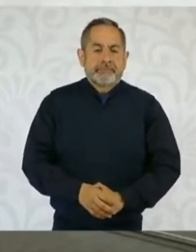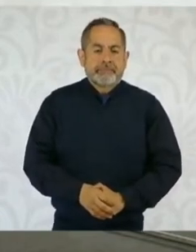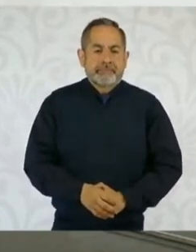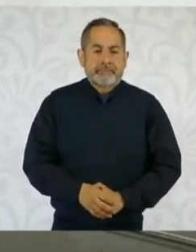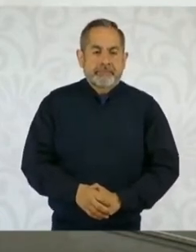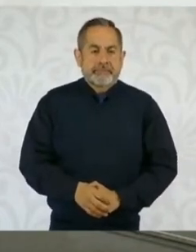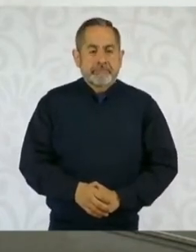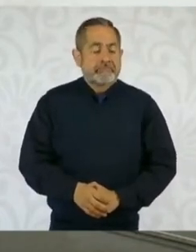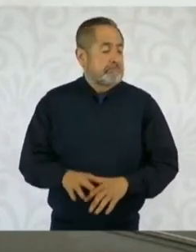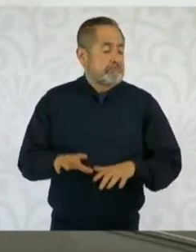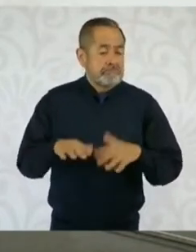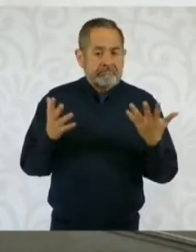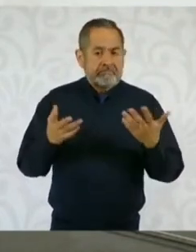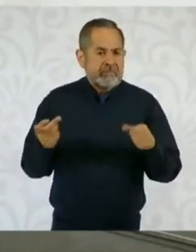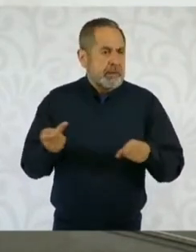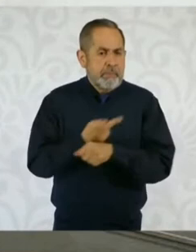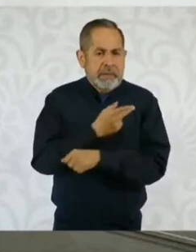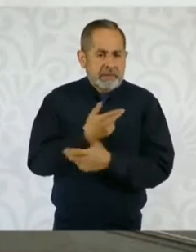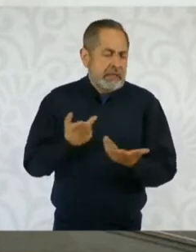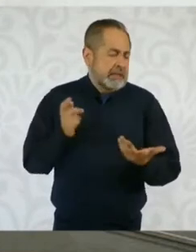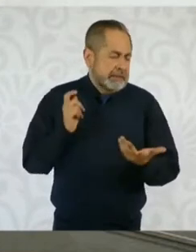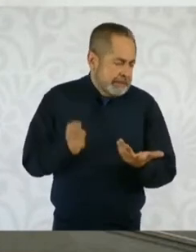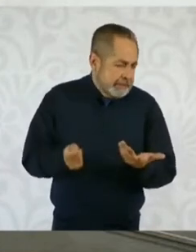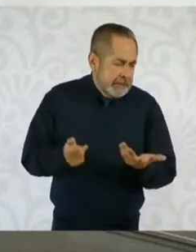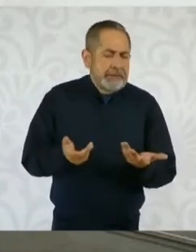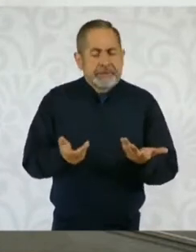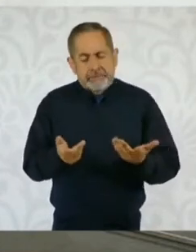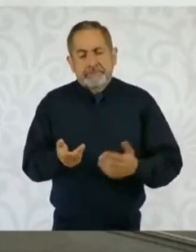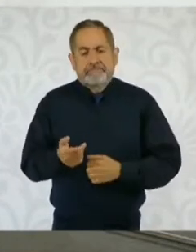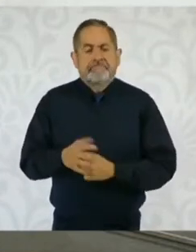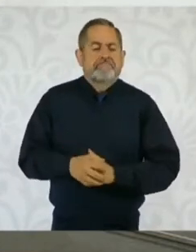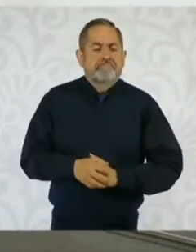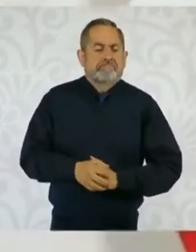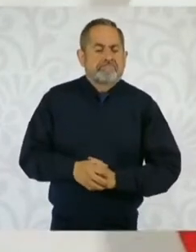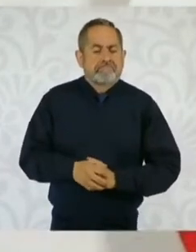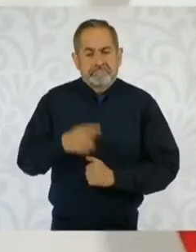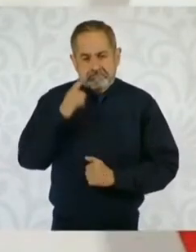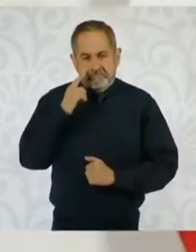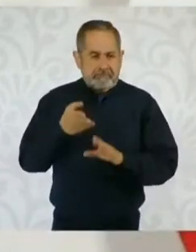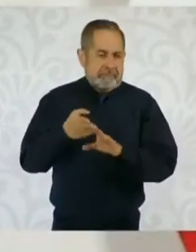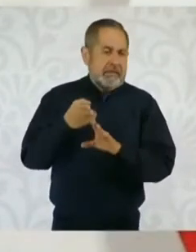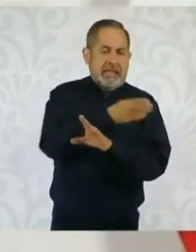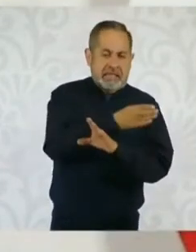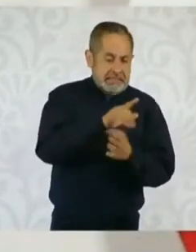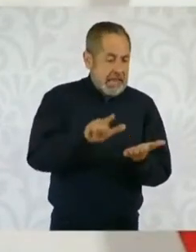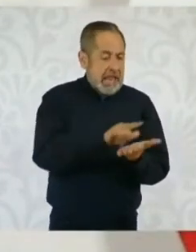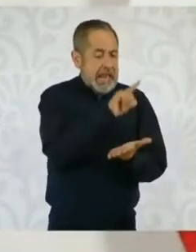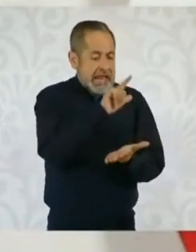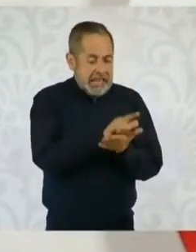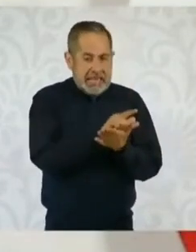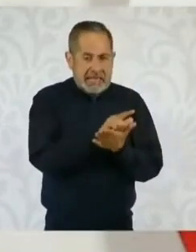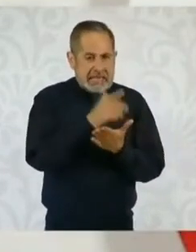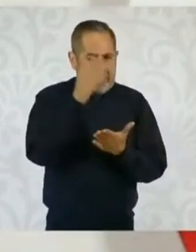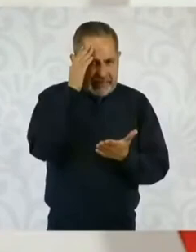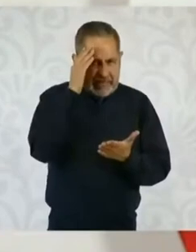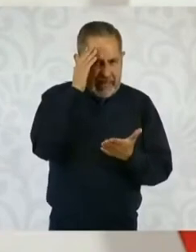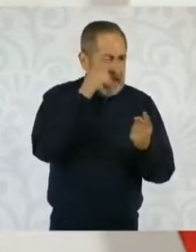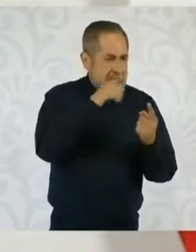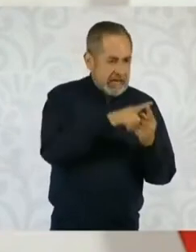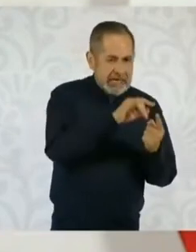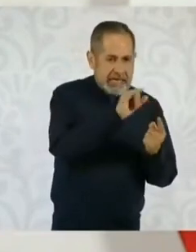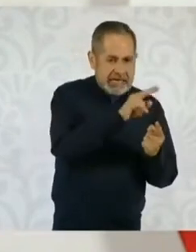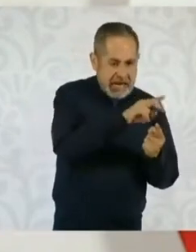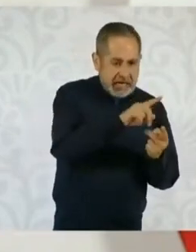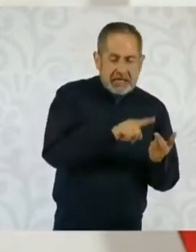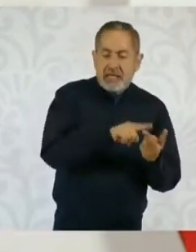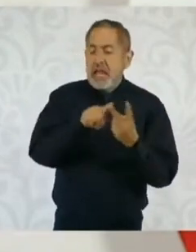¿Esto en qué se traduce? ¿En qué cambios legales se traduce? Bueno, como antes había una ley general para el INAI y una ley federal para el